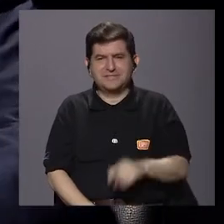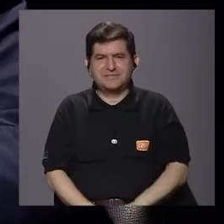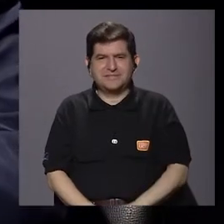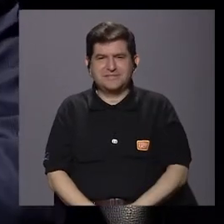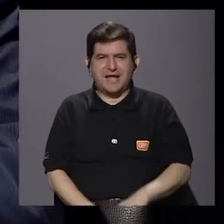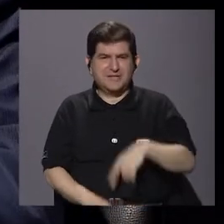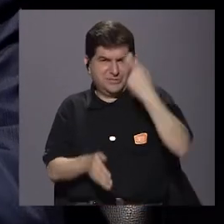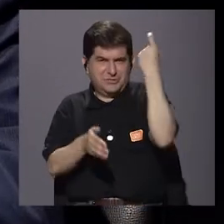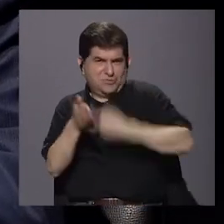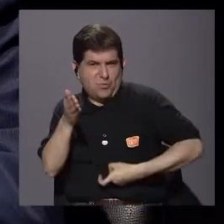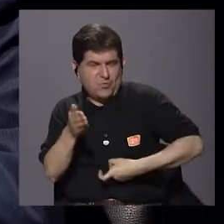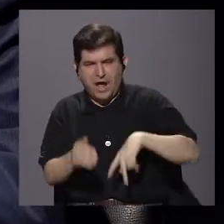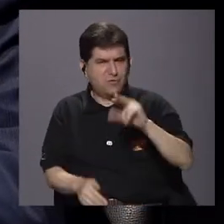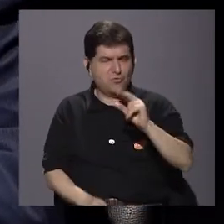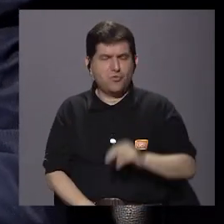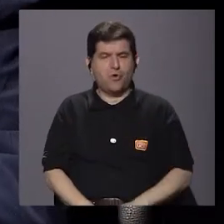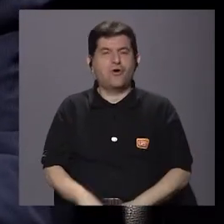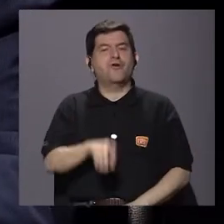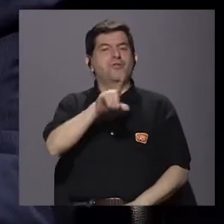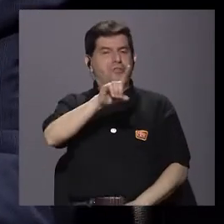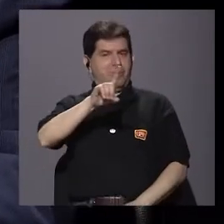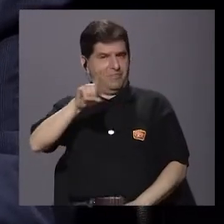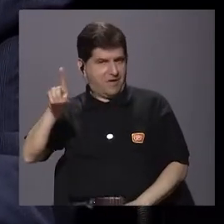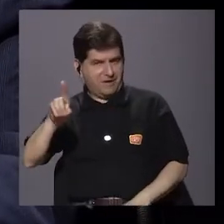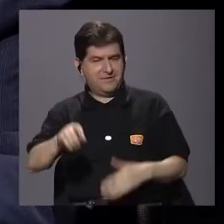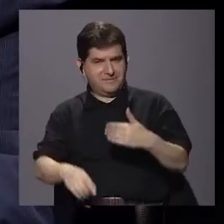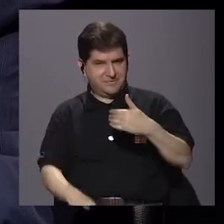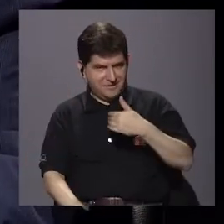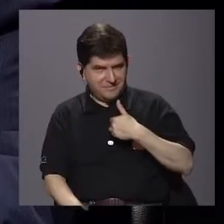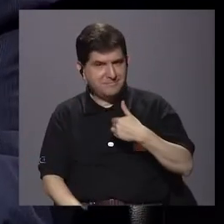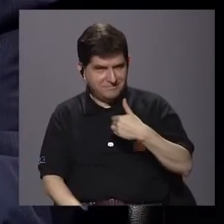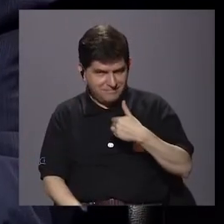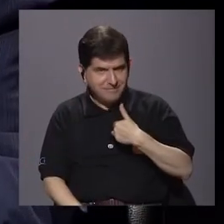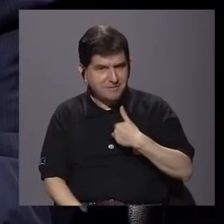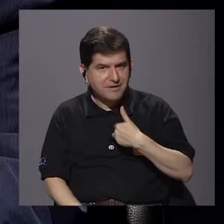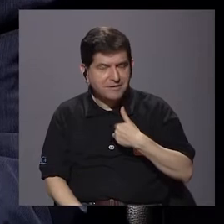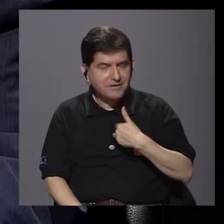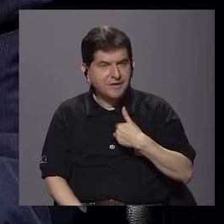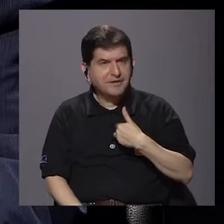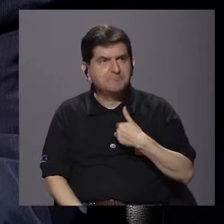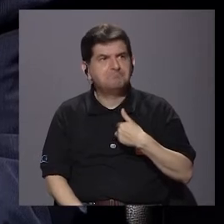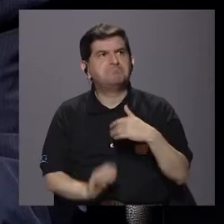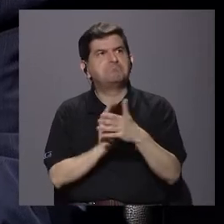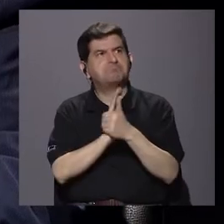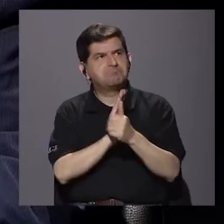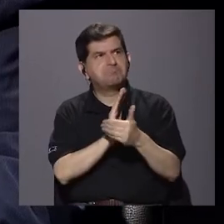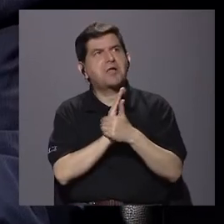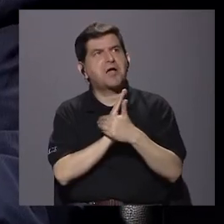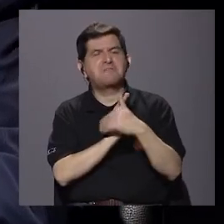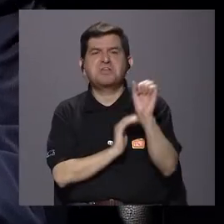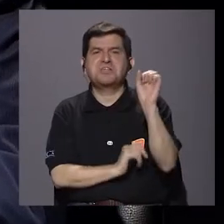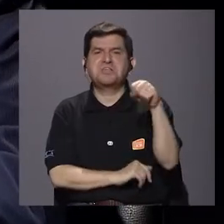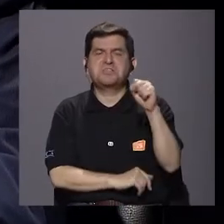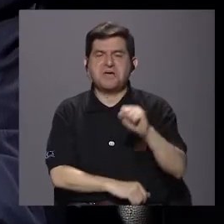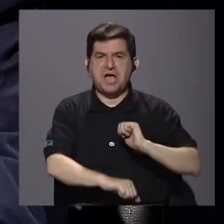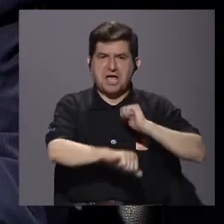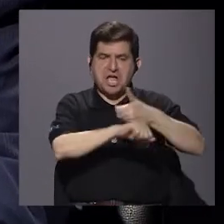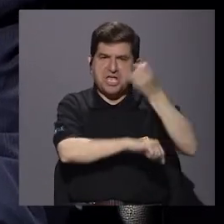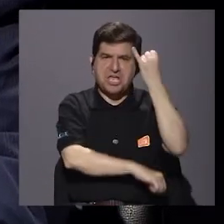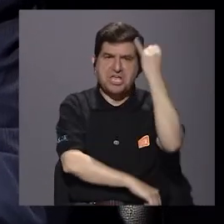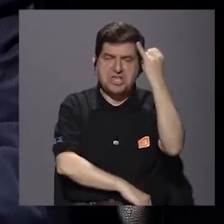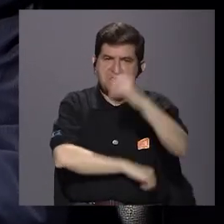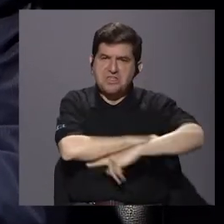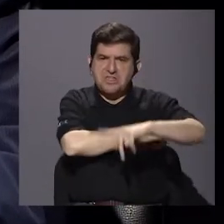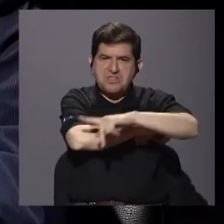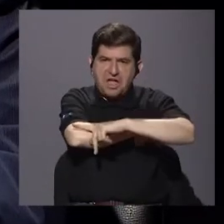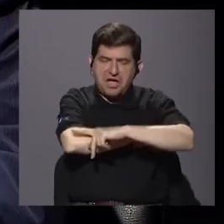yo considero que esa derecha tiene capacidad para plantear ideas en el